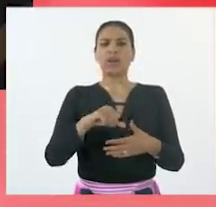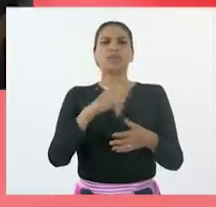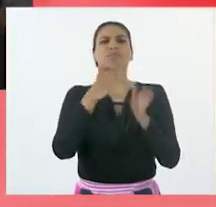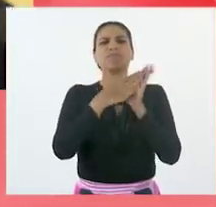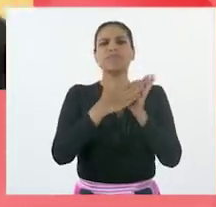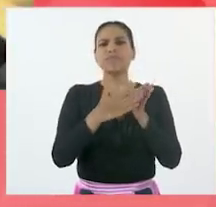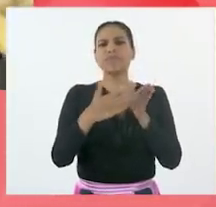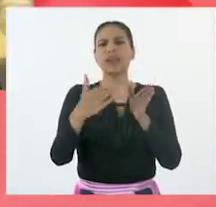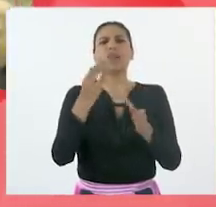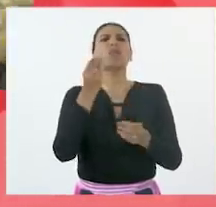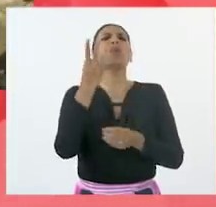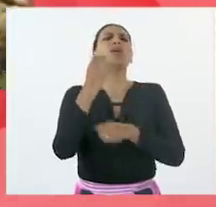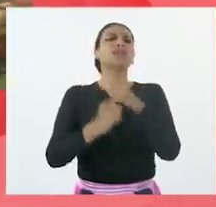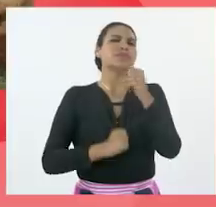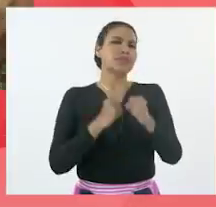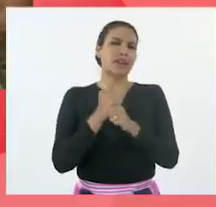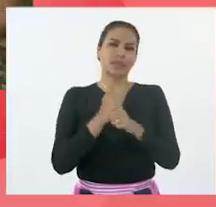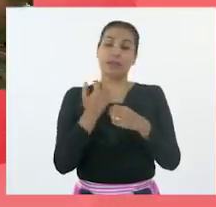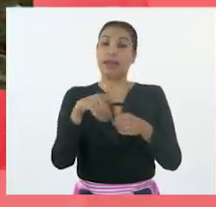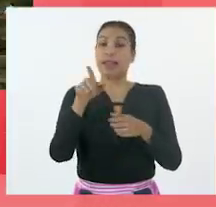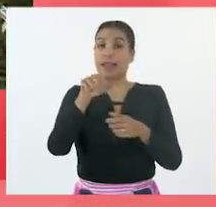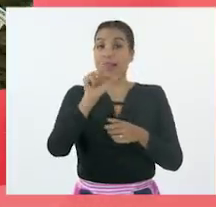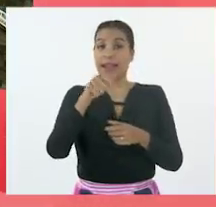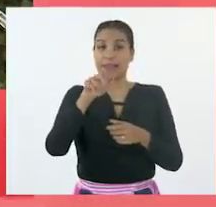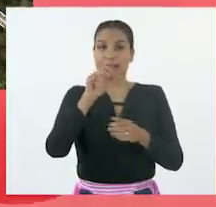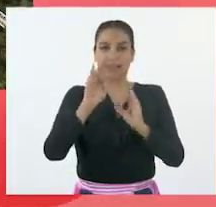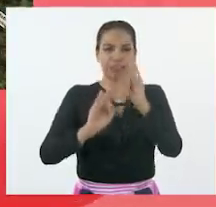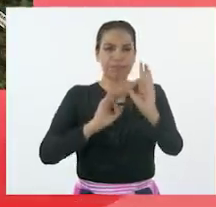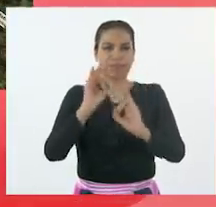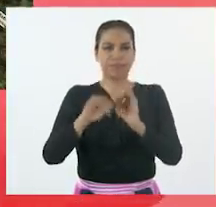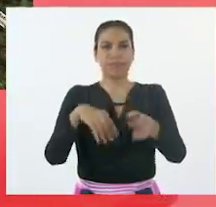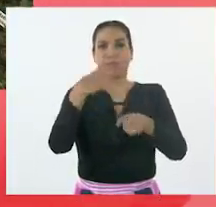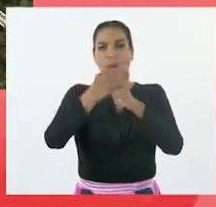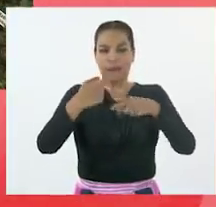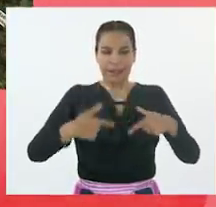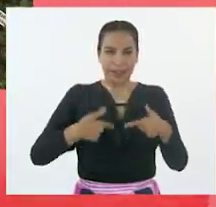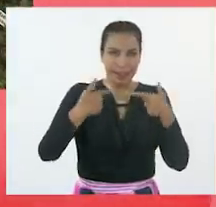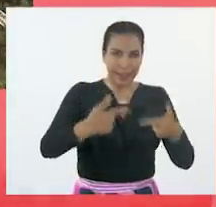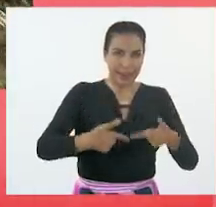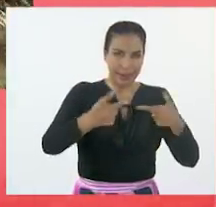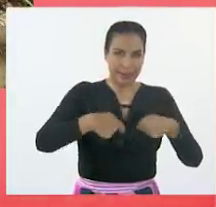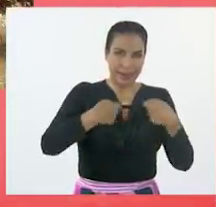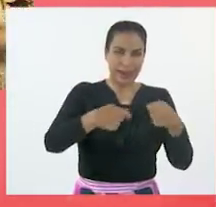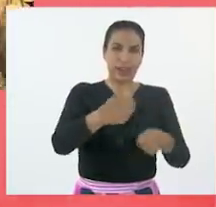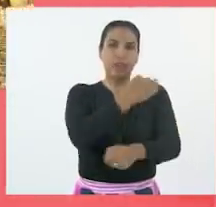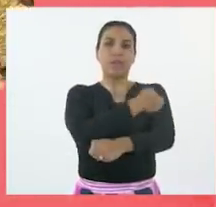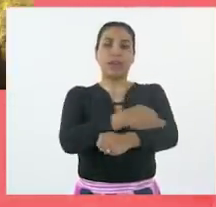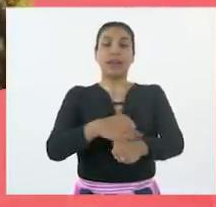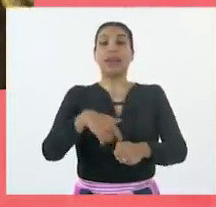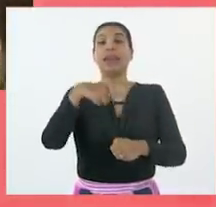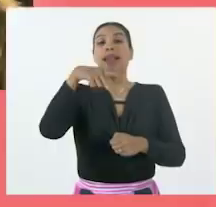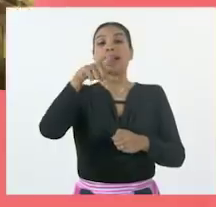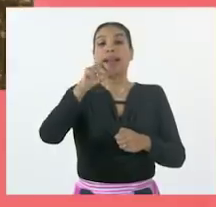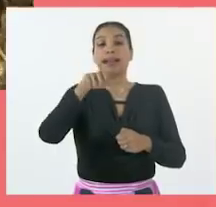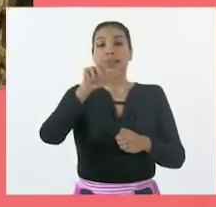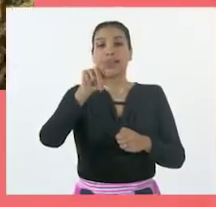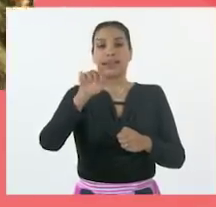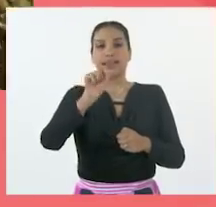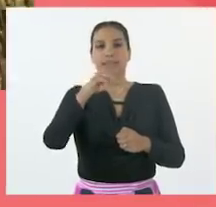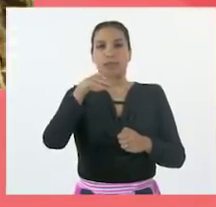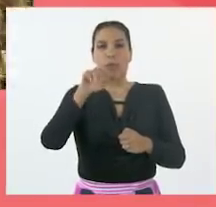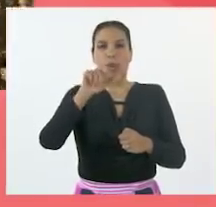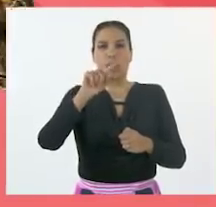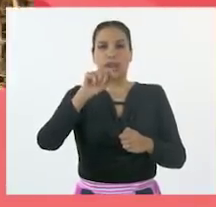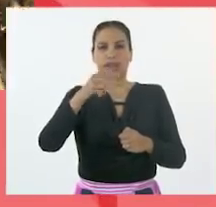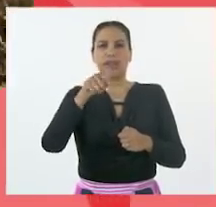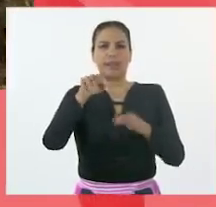han pasado ya tantos años, la quinta es atendida por la cuarta generación de esta familia. La Quinta Xmol y el trabajo que